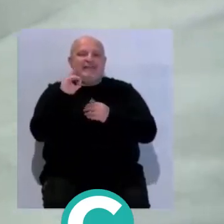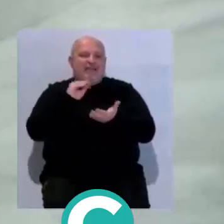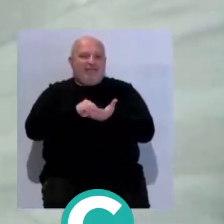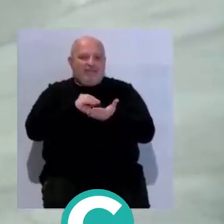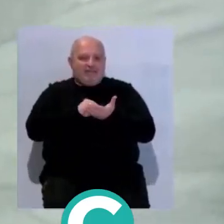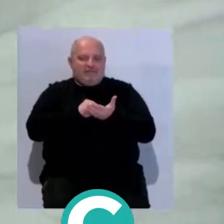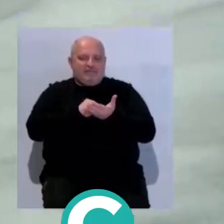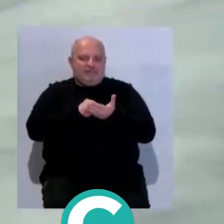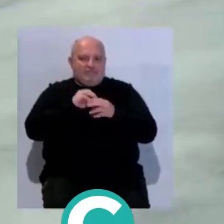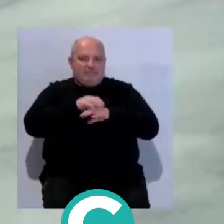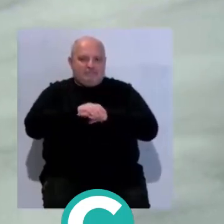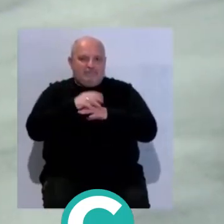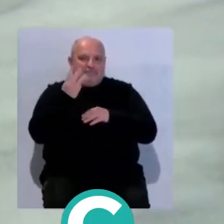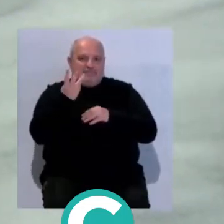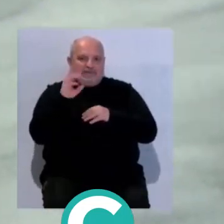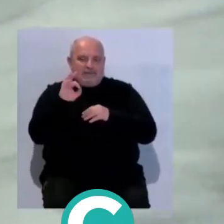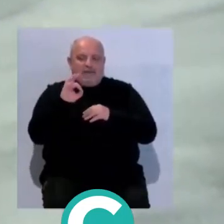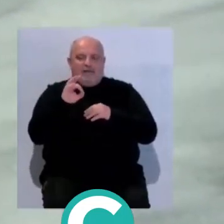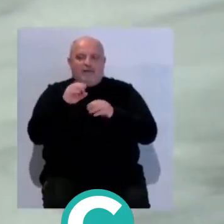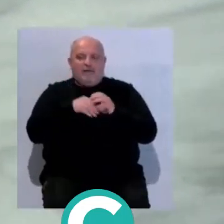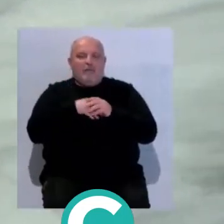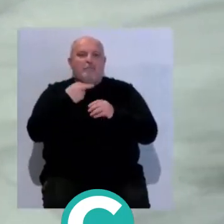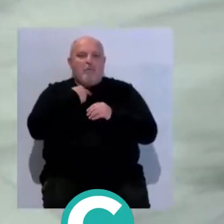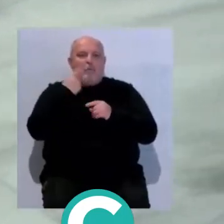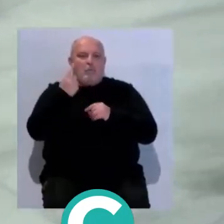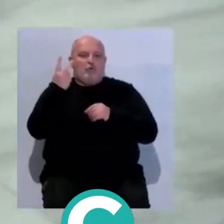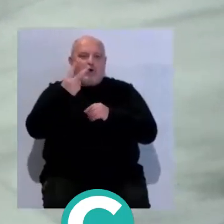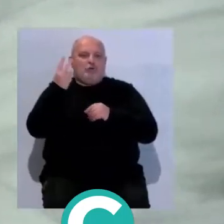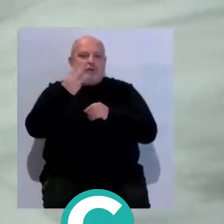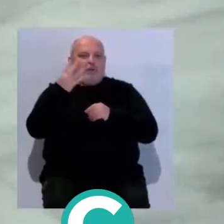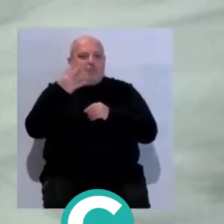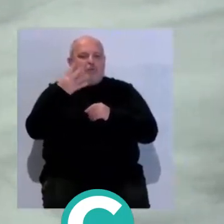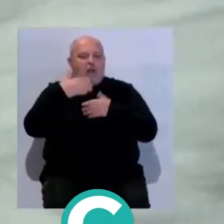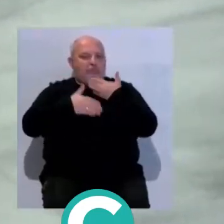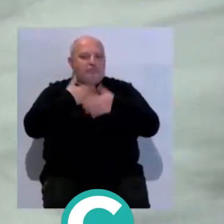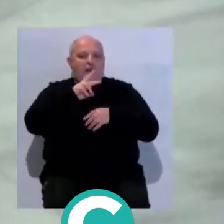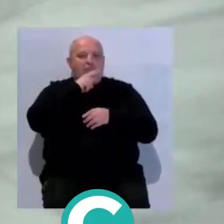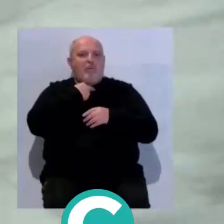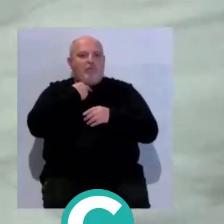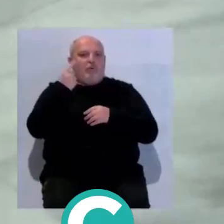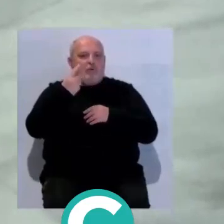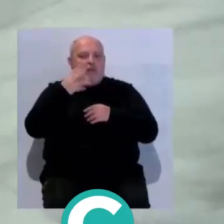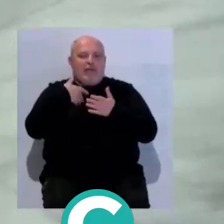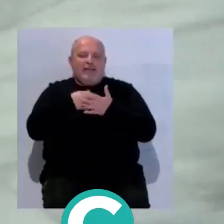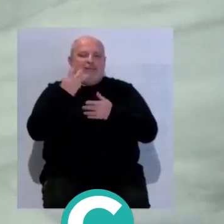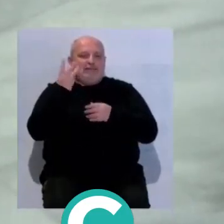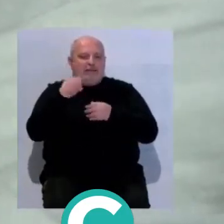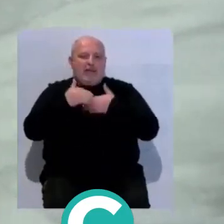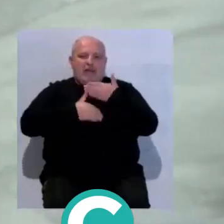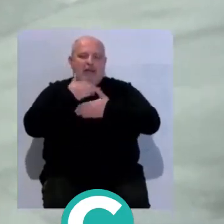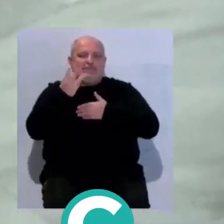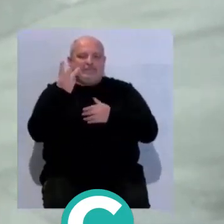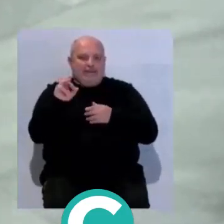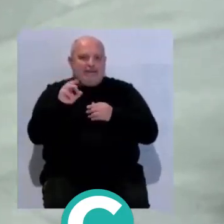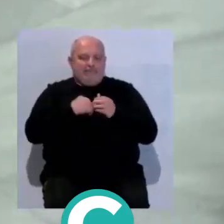compresiones, contando a ser posible en voz alta. 1, 2, 3, 4, 5, 6, 7, así hasta